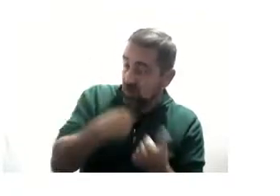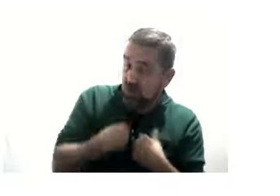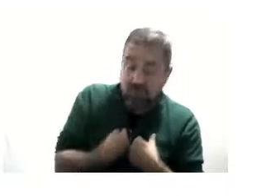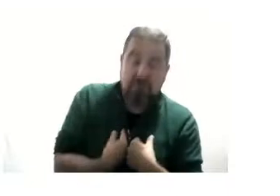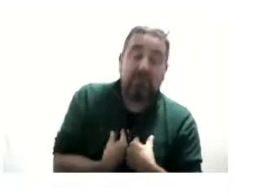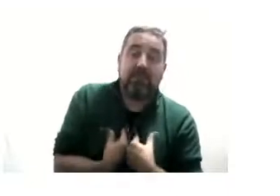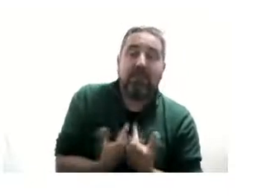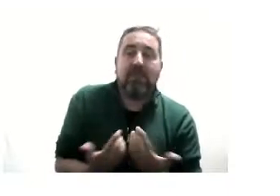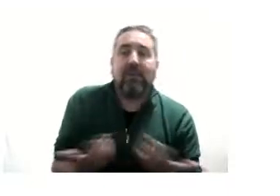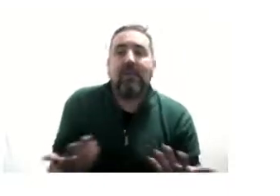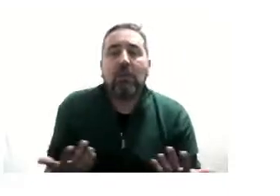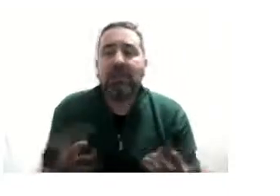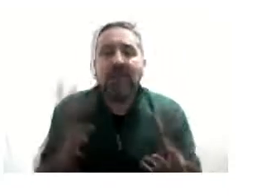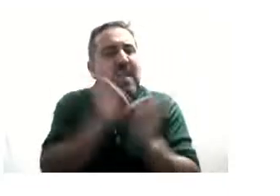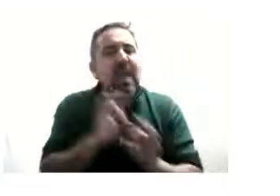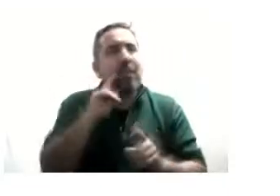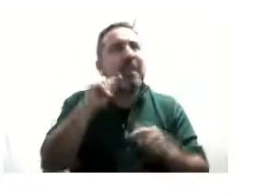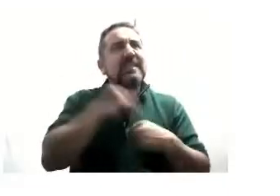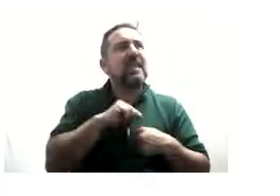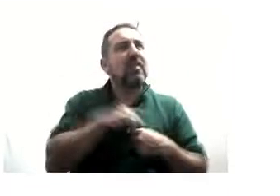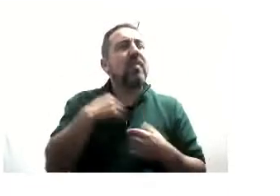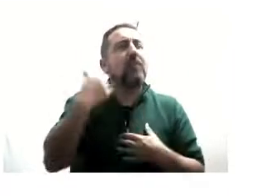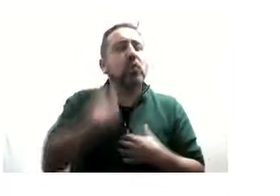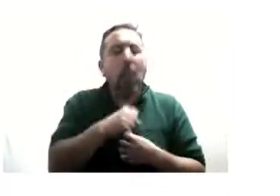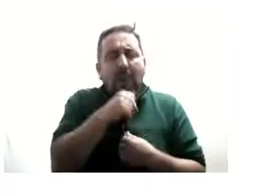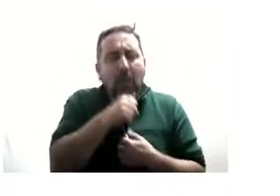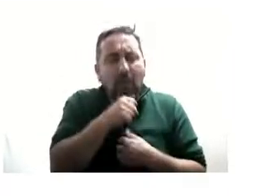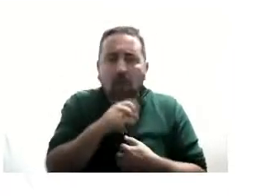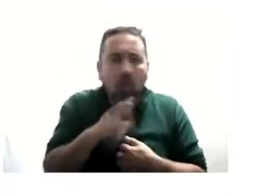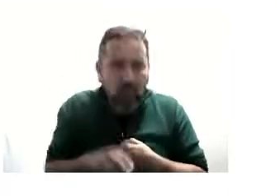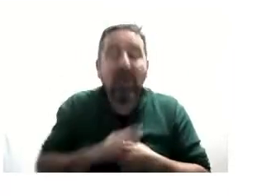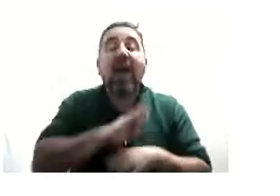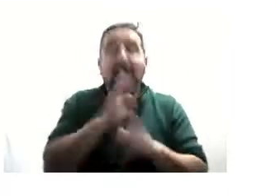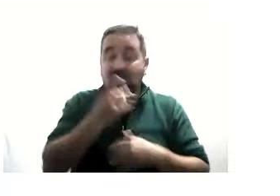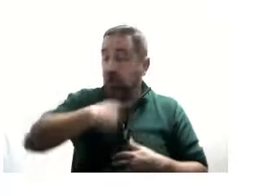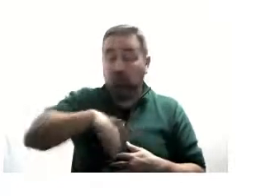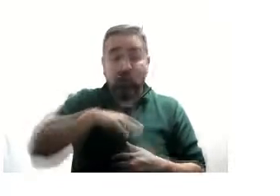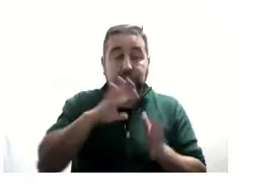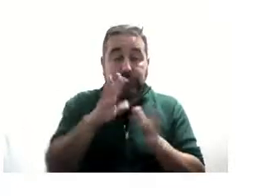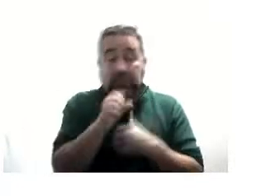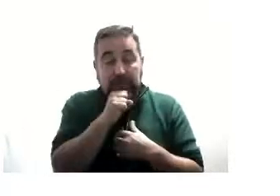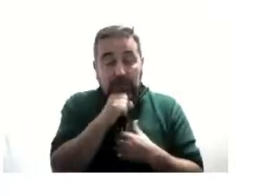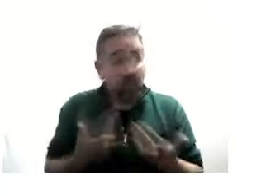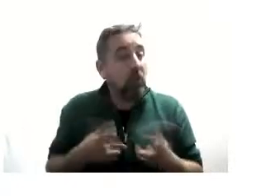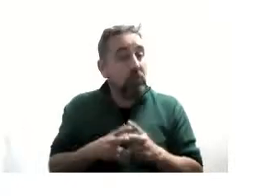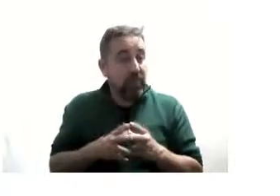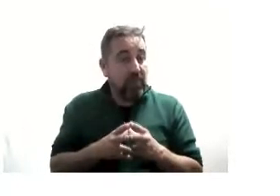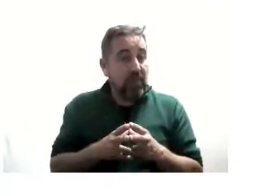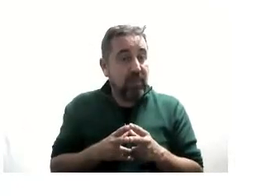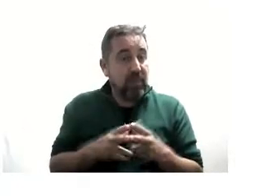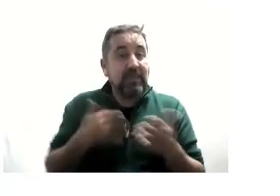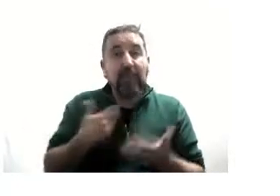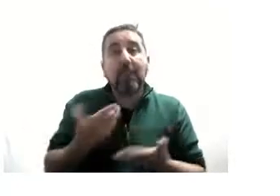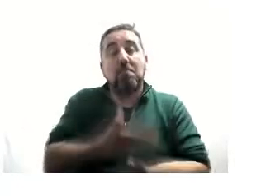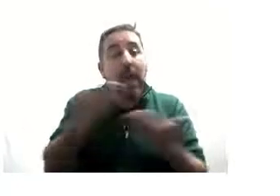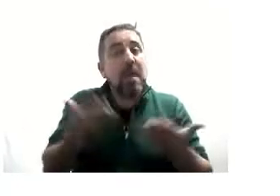nadie tiene un poco la sensación de que va a envejecer, pero todo el mundo acaba envejeciendo, ¿no? Estamos en una sociedad, además, cada vez más envejecida y cada